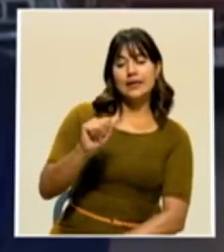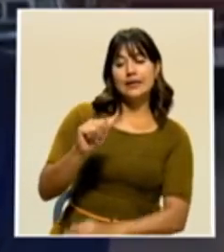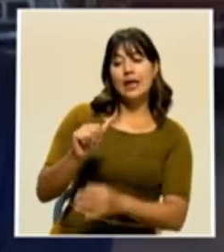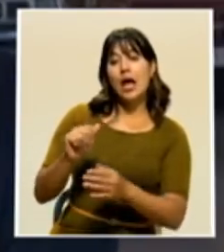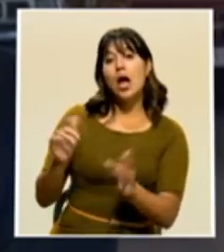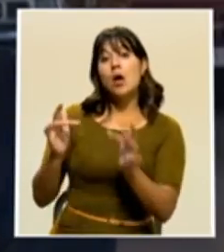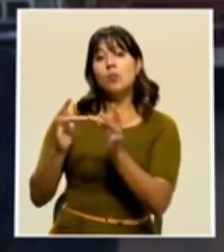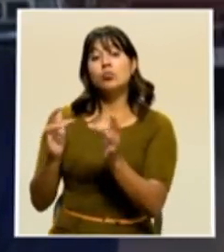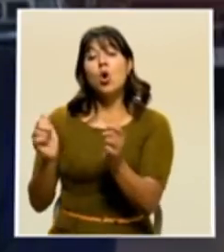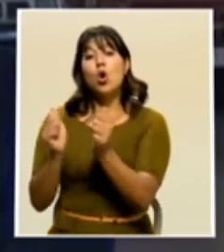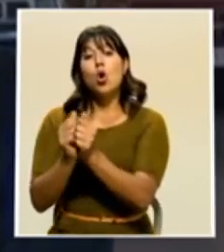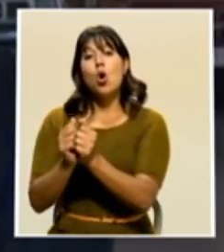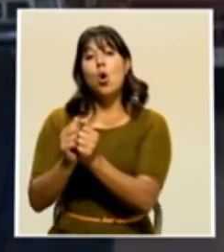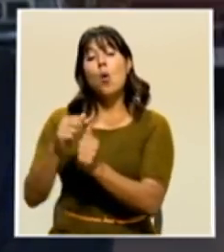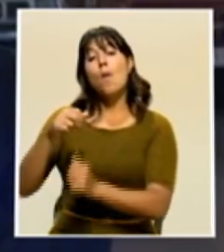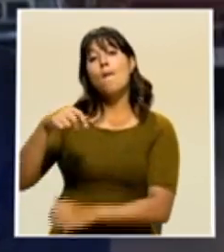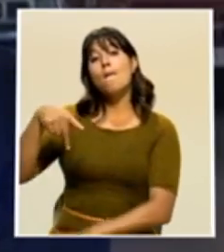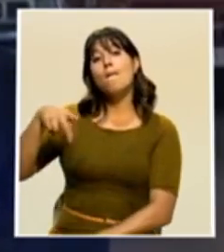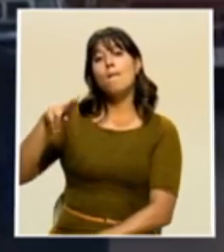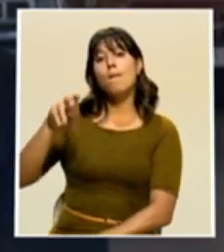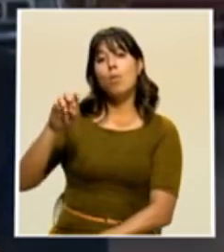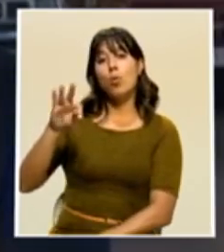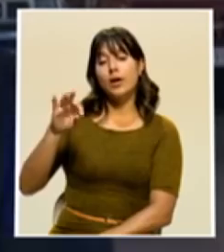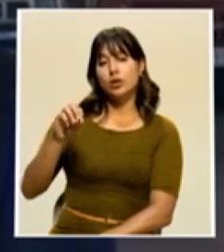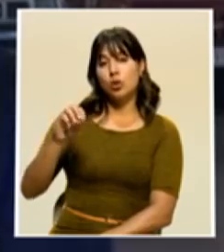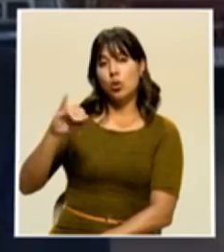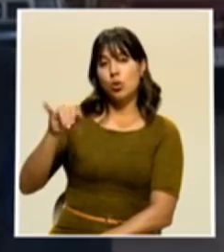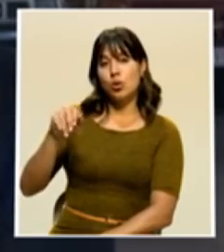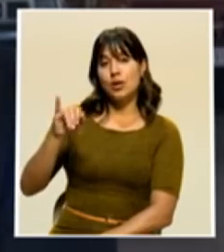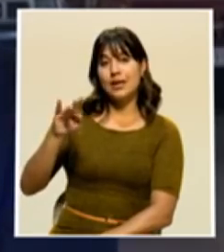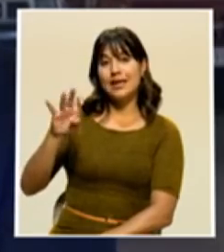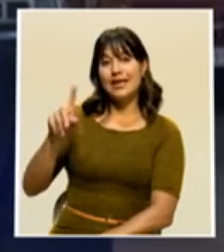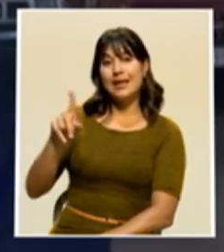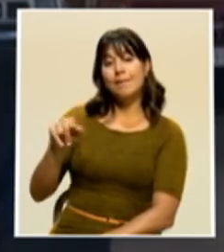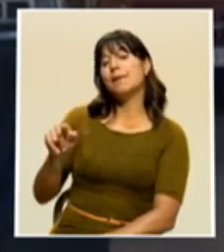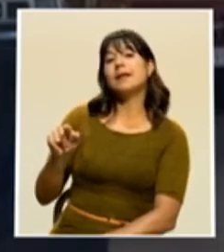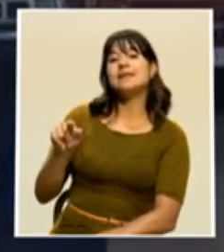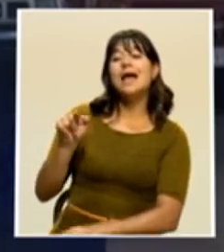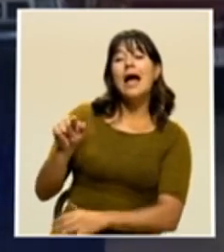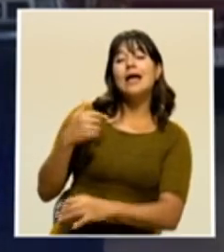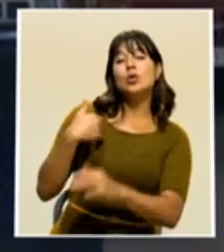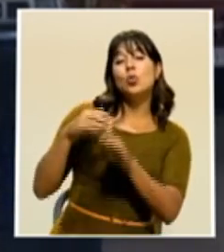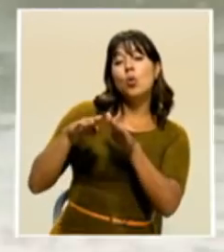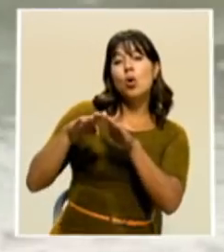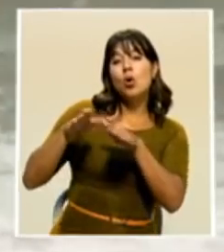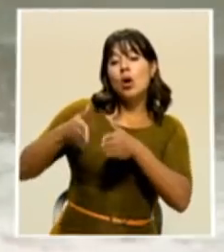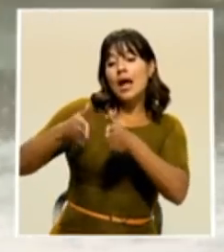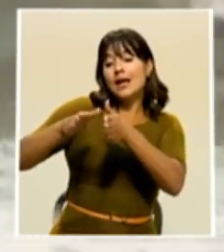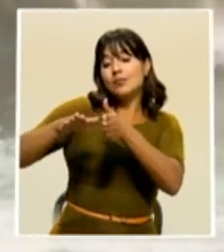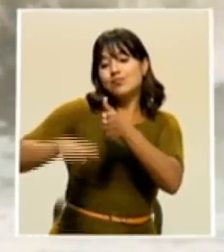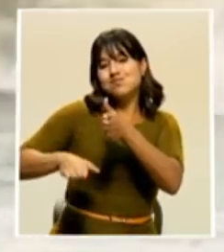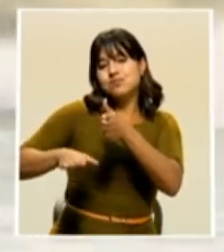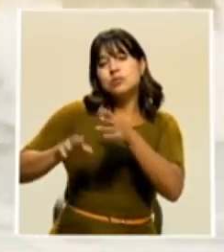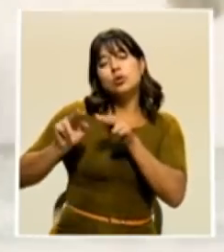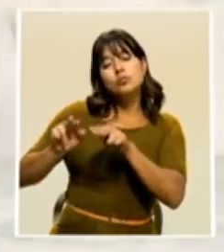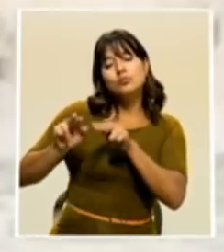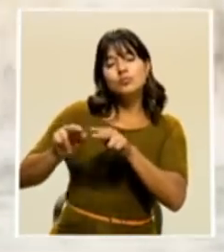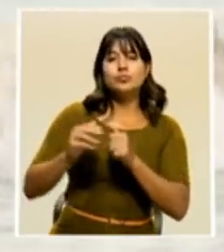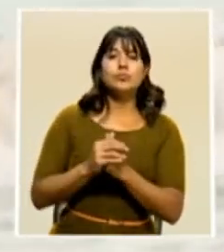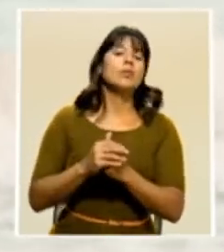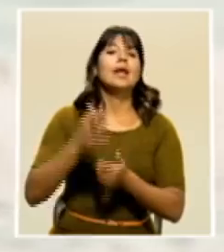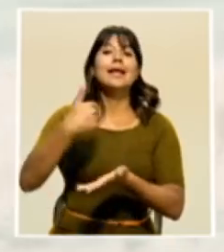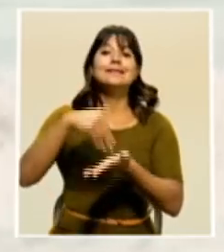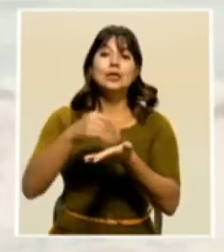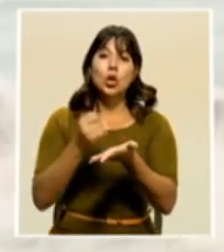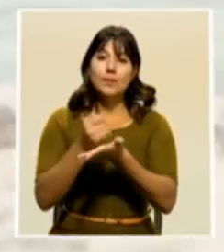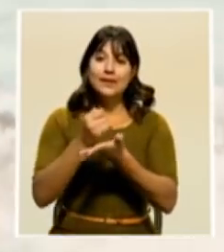una ruta que siempre presenta alguna situación especial, especialmente ahora con este pequeño hundimiento que hay en la parte alta. El Centro de Investigación en Ciencias